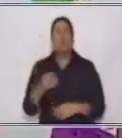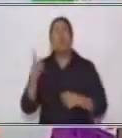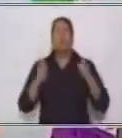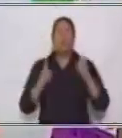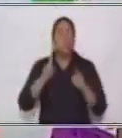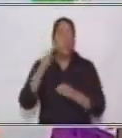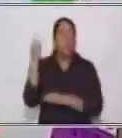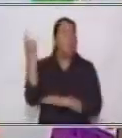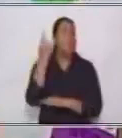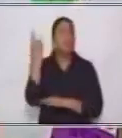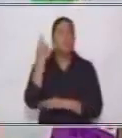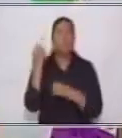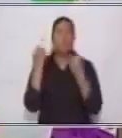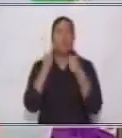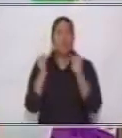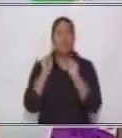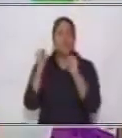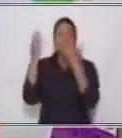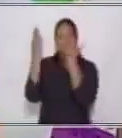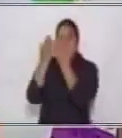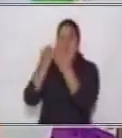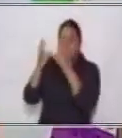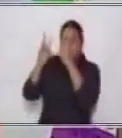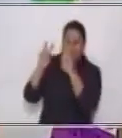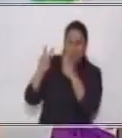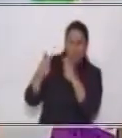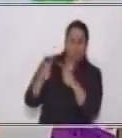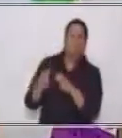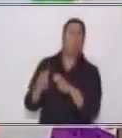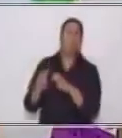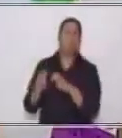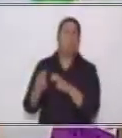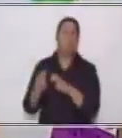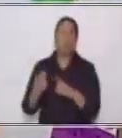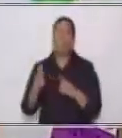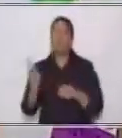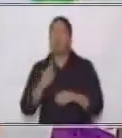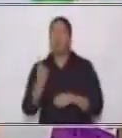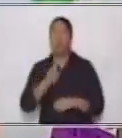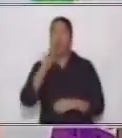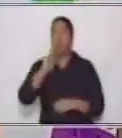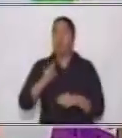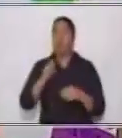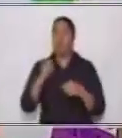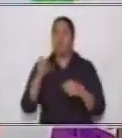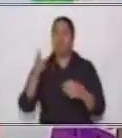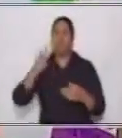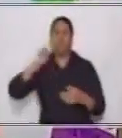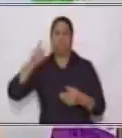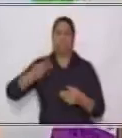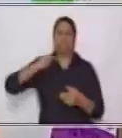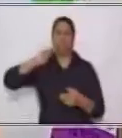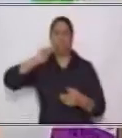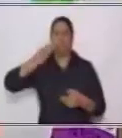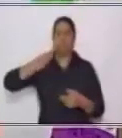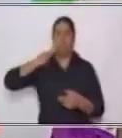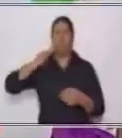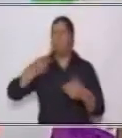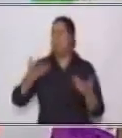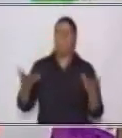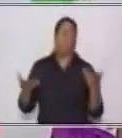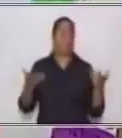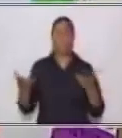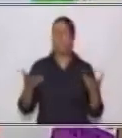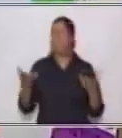estudio. Tampoco debe ser incoherente. Como te indiqué, si estamos hablando acerca de la vida en